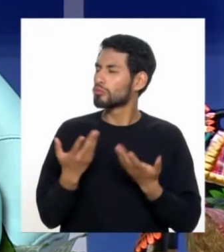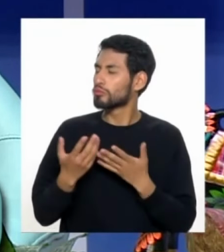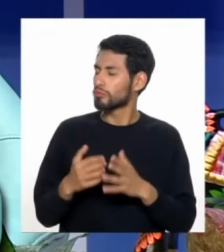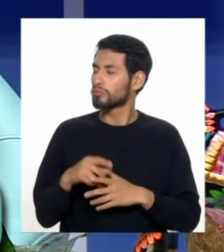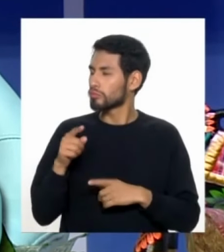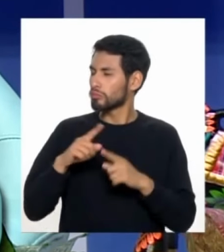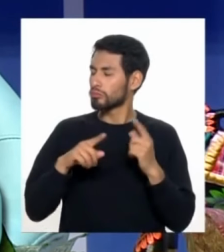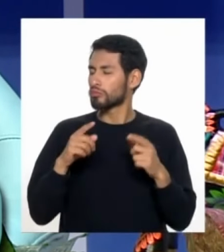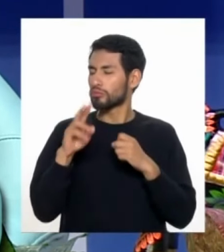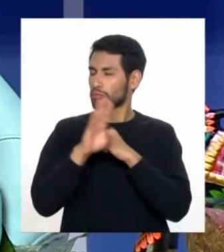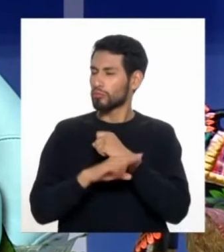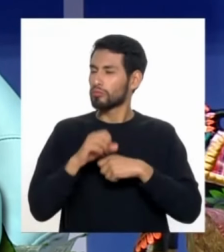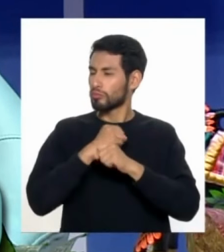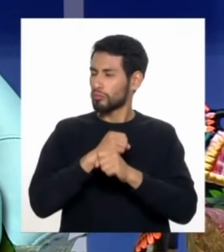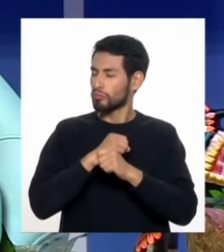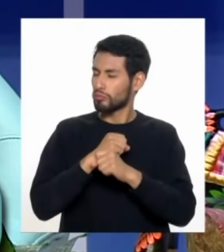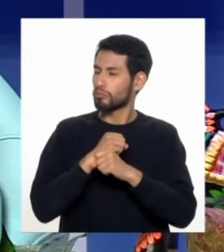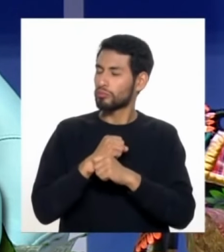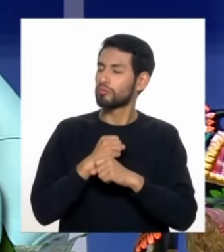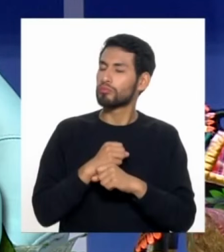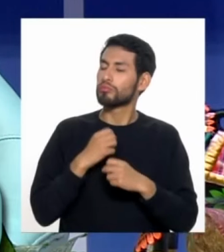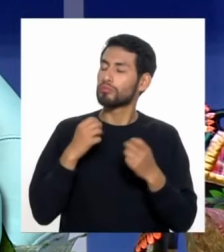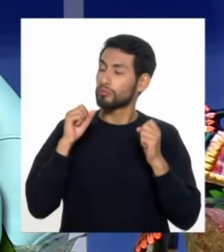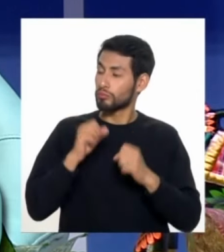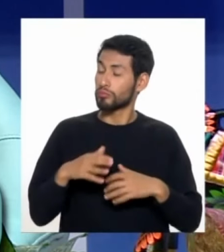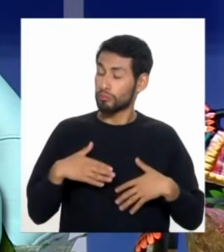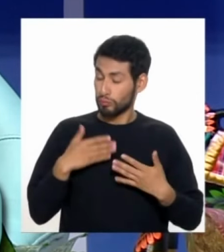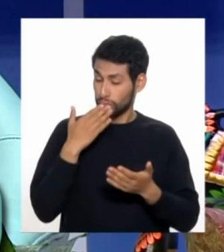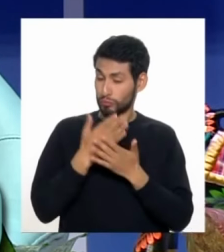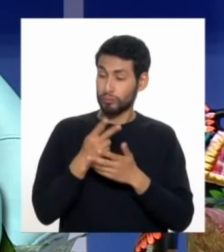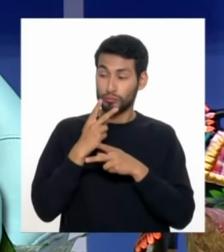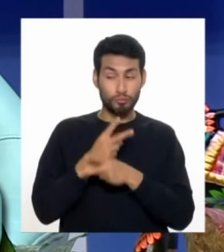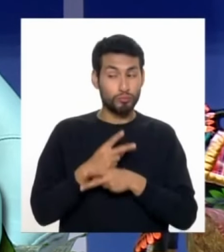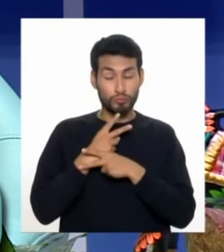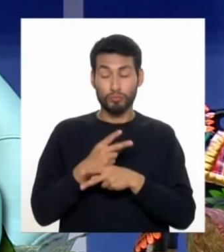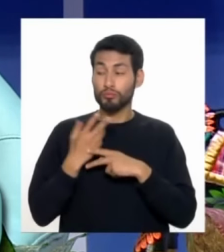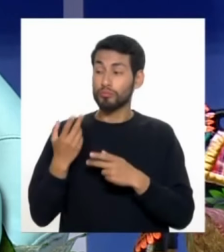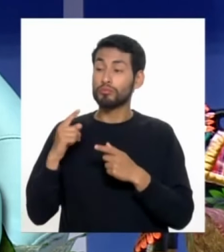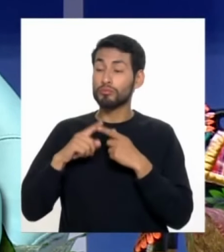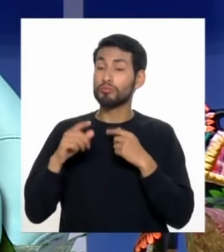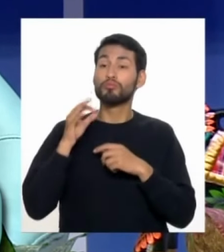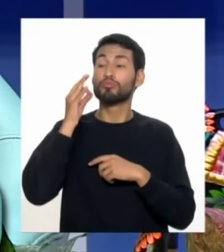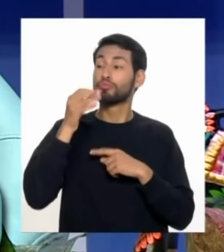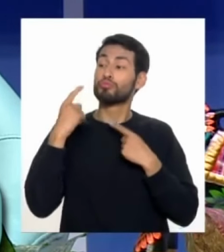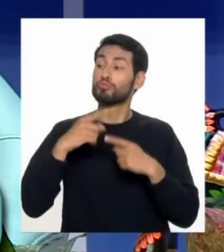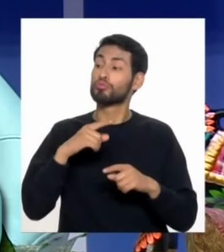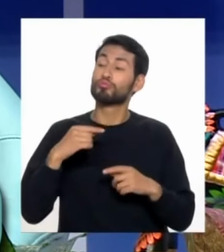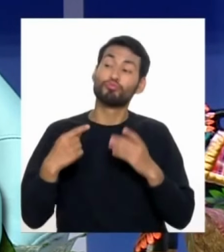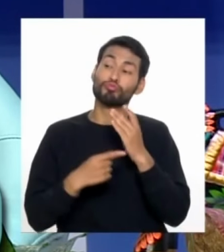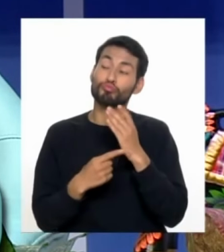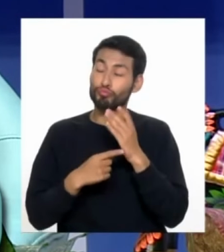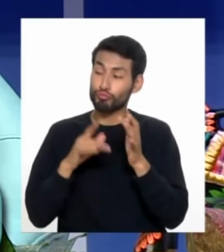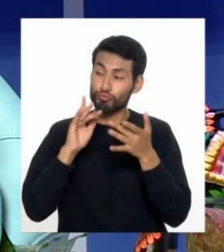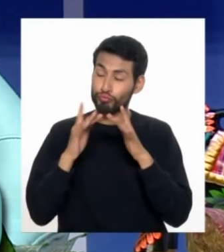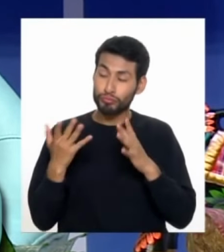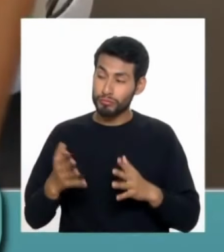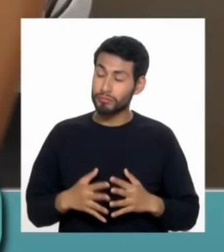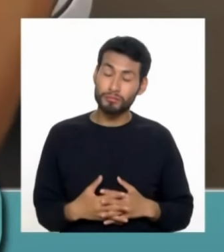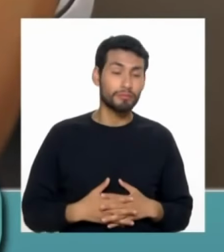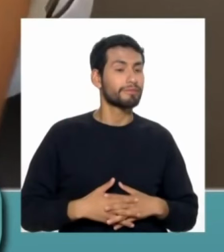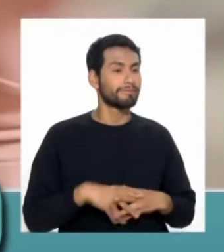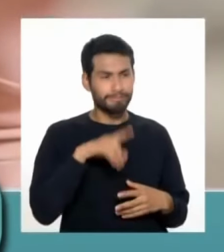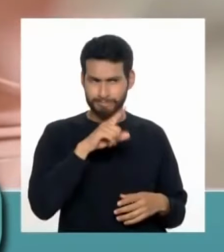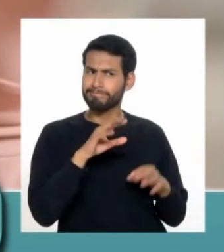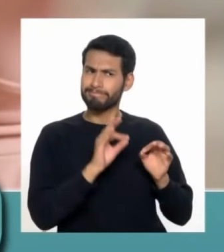estos aspectos que se está tomando en cuenta para tener una debida de seguridad en un futuro, en una era más digitalizada? Claro,